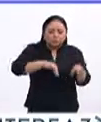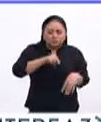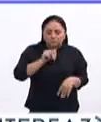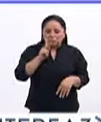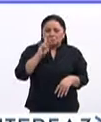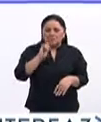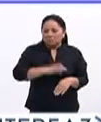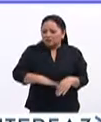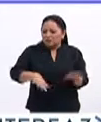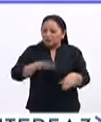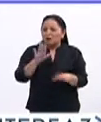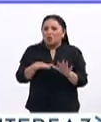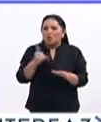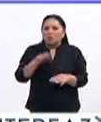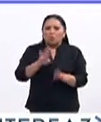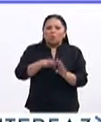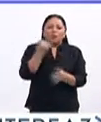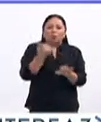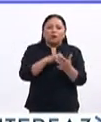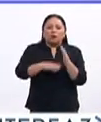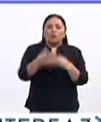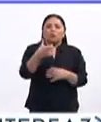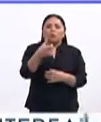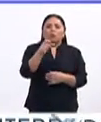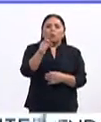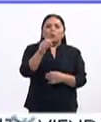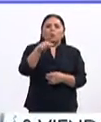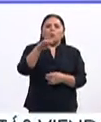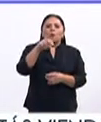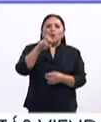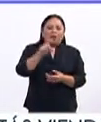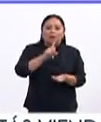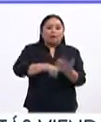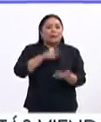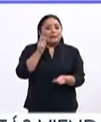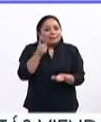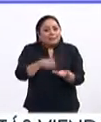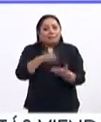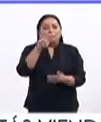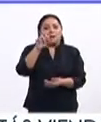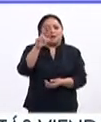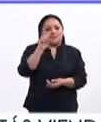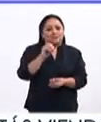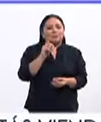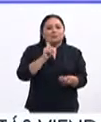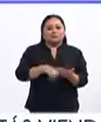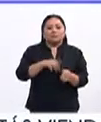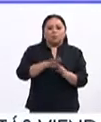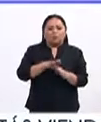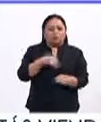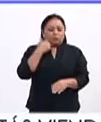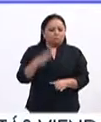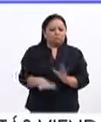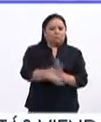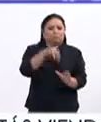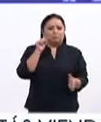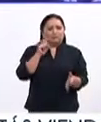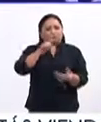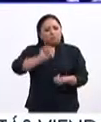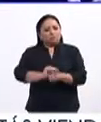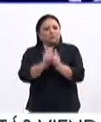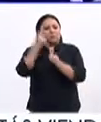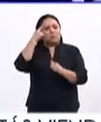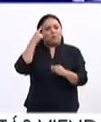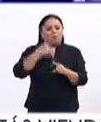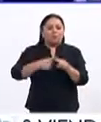piso algo así como una moneda, y lo que se encuentra es el verso, que cuando lo tiene, lo hace erguirse, levantarse y cambia